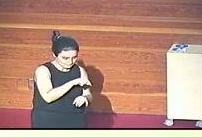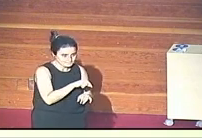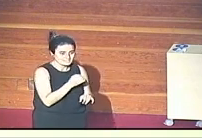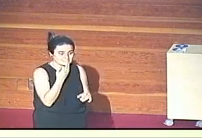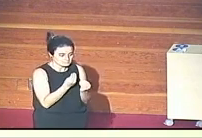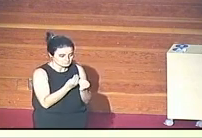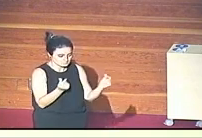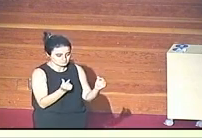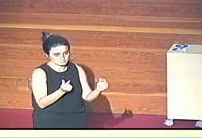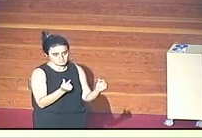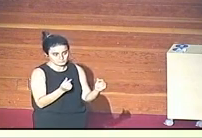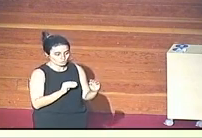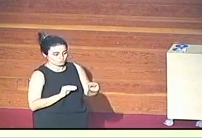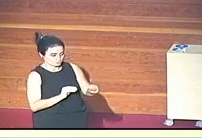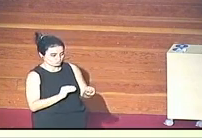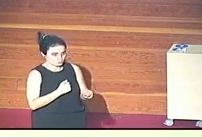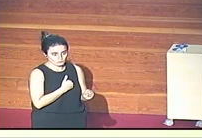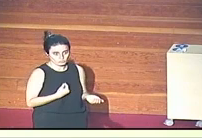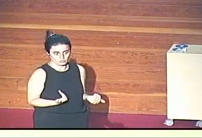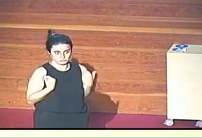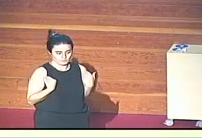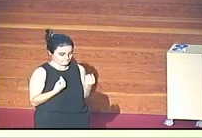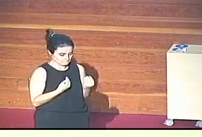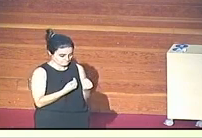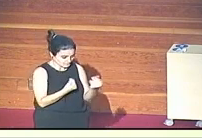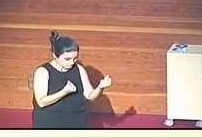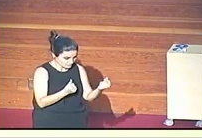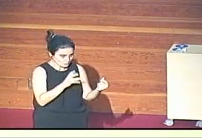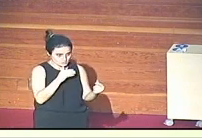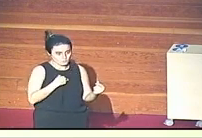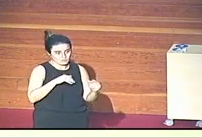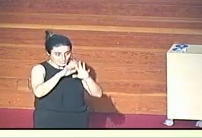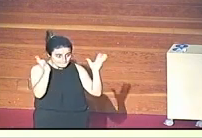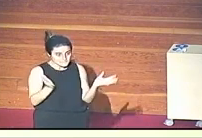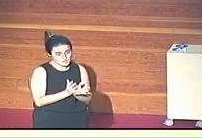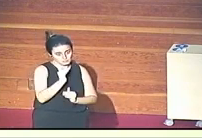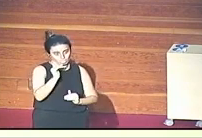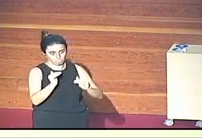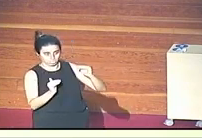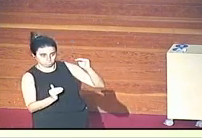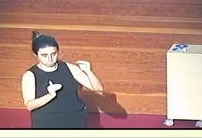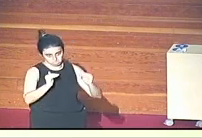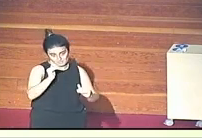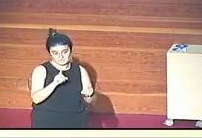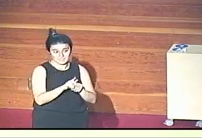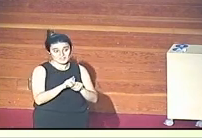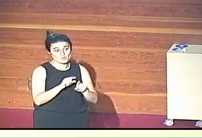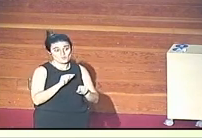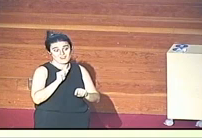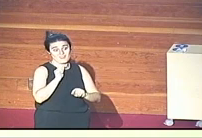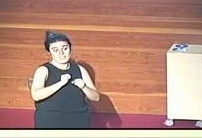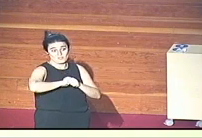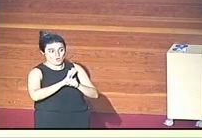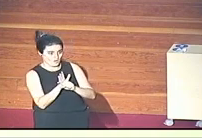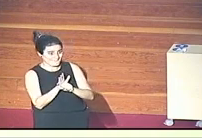una serie de funciones y empezaríamos a tener desequilibrios como hemos visto con el coronavirus con una zoonosis